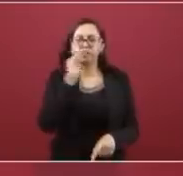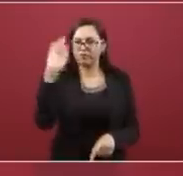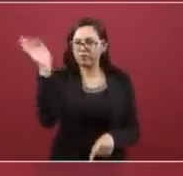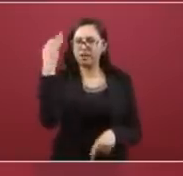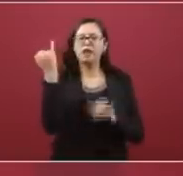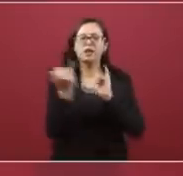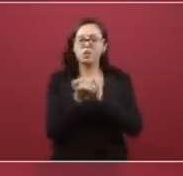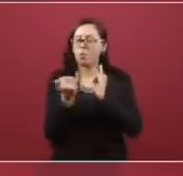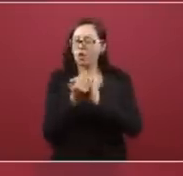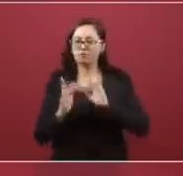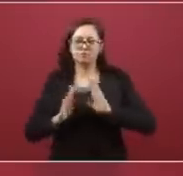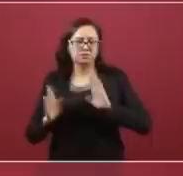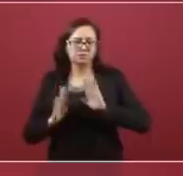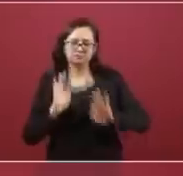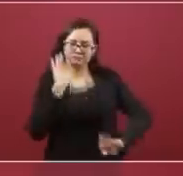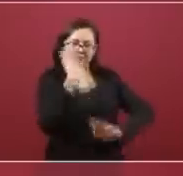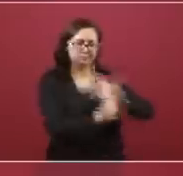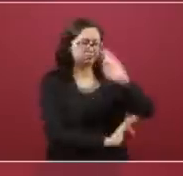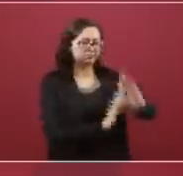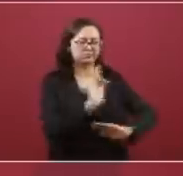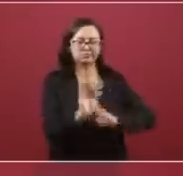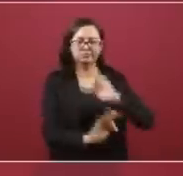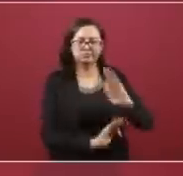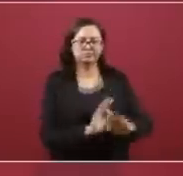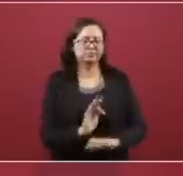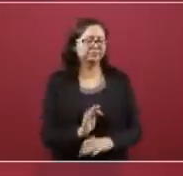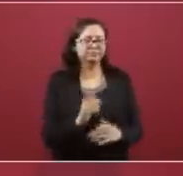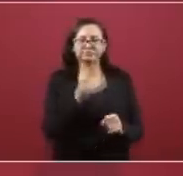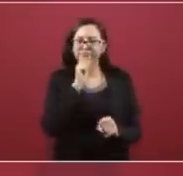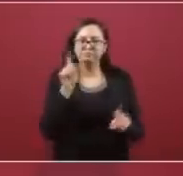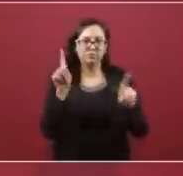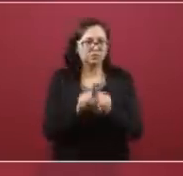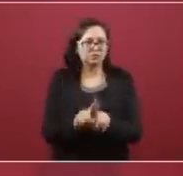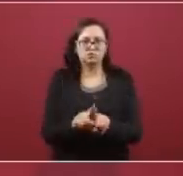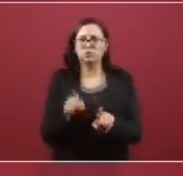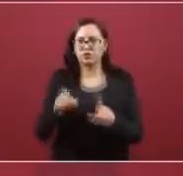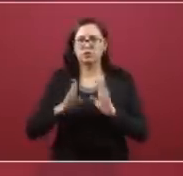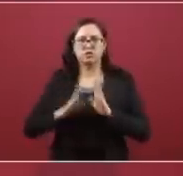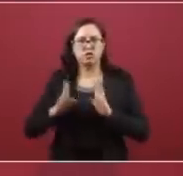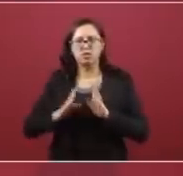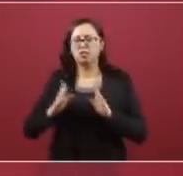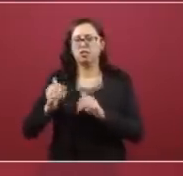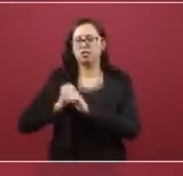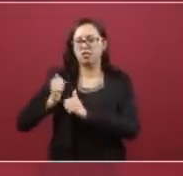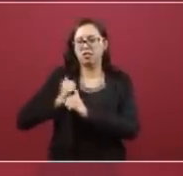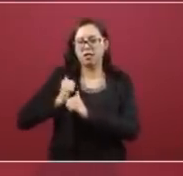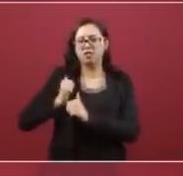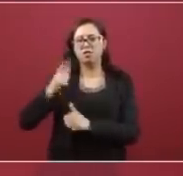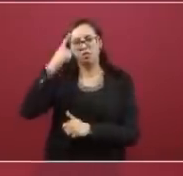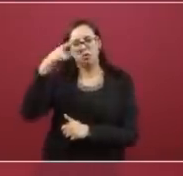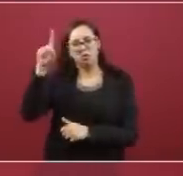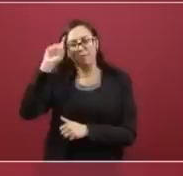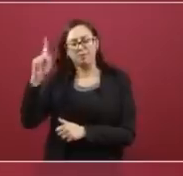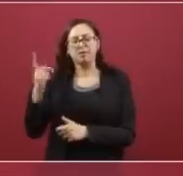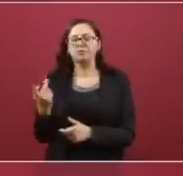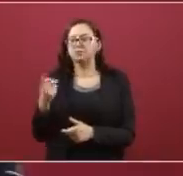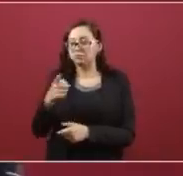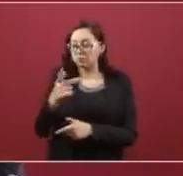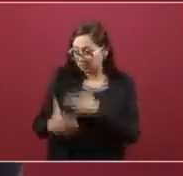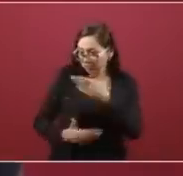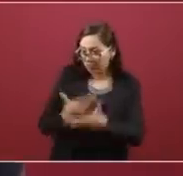Pero igual como un soldado, un marino tiene prestaciones sociales